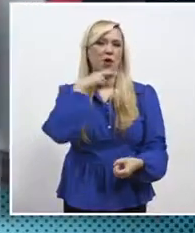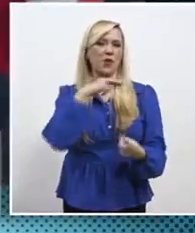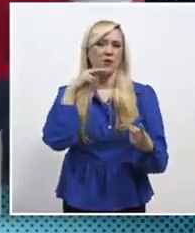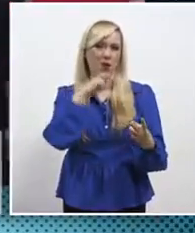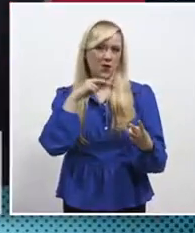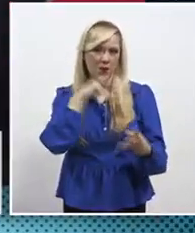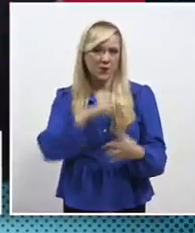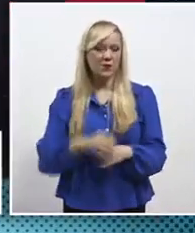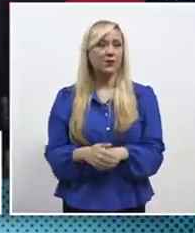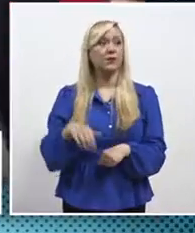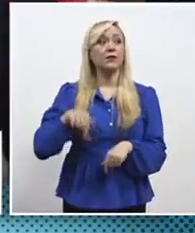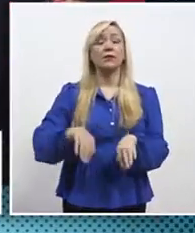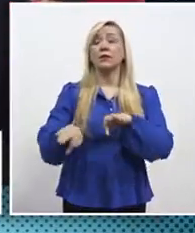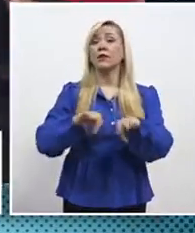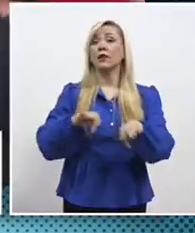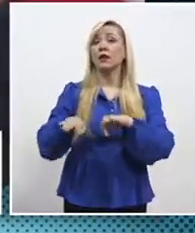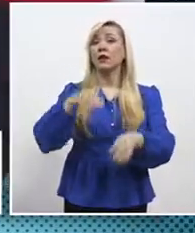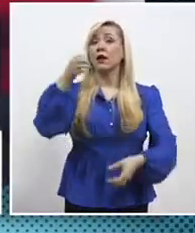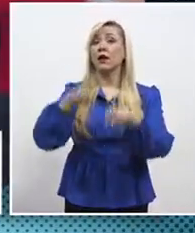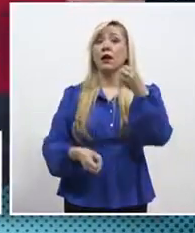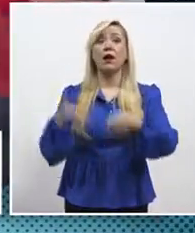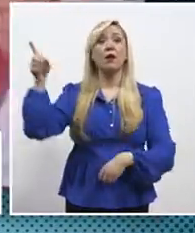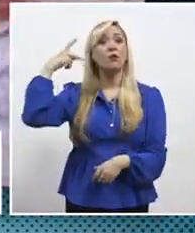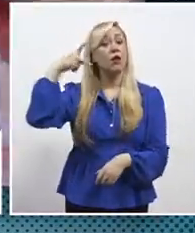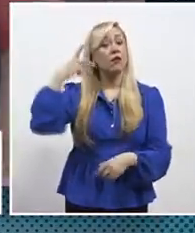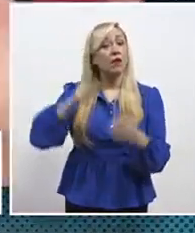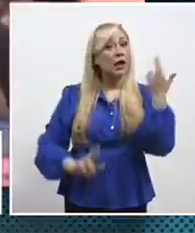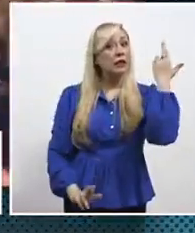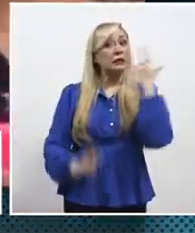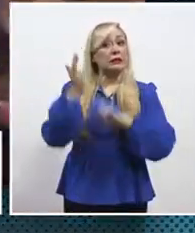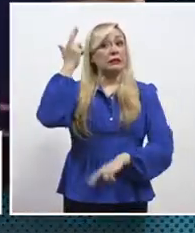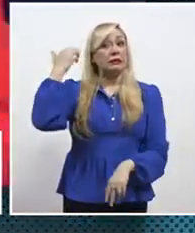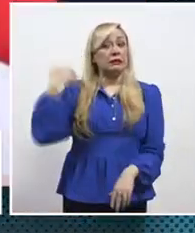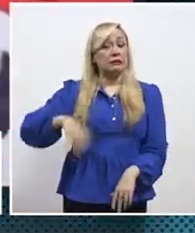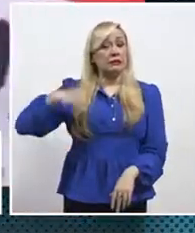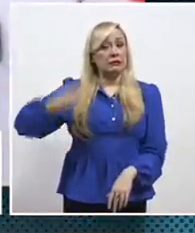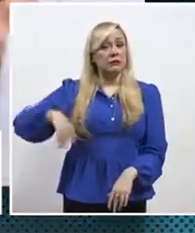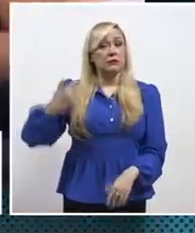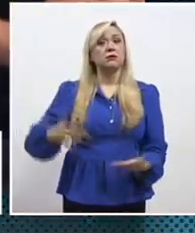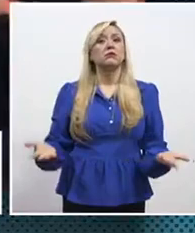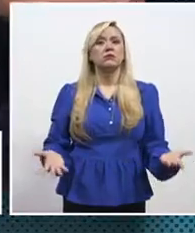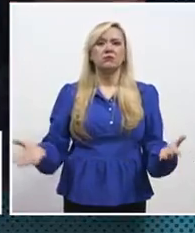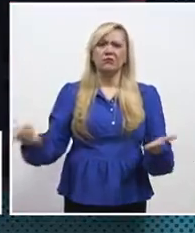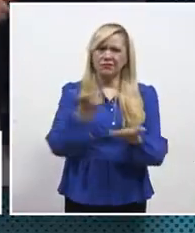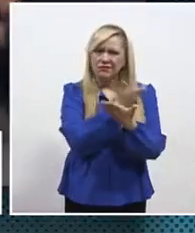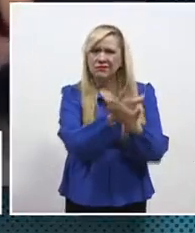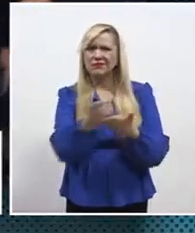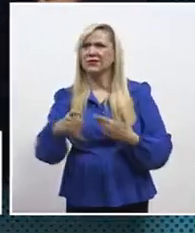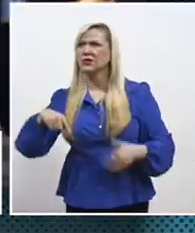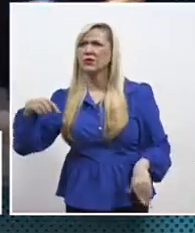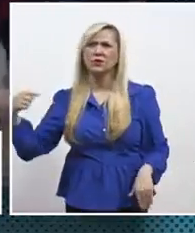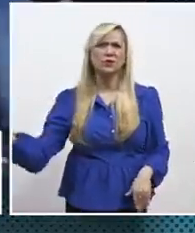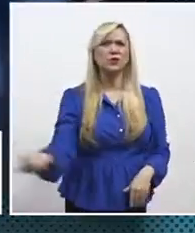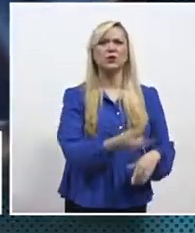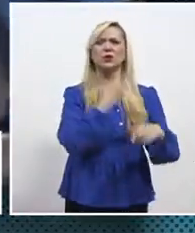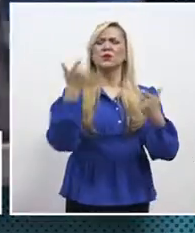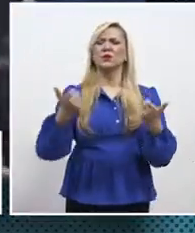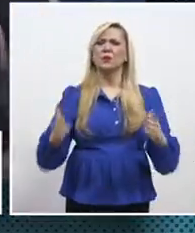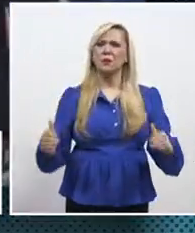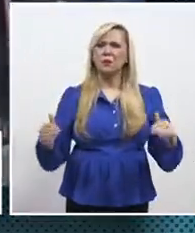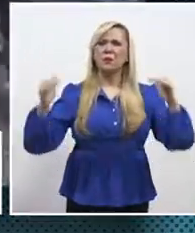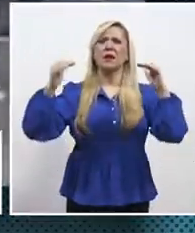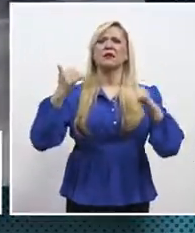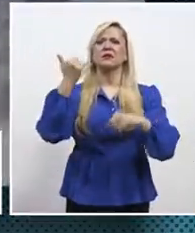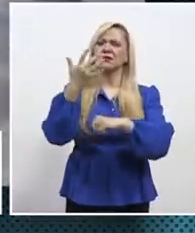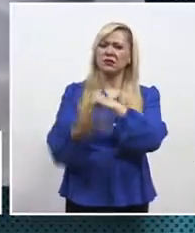Trabajadores del Poder Judicial de Puebla iniciaron un paro de labores en demanda de que se homologuen los salarios de los secretarios y se otorgue una